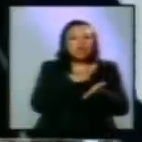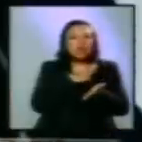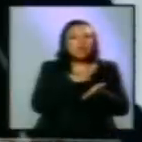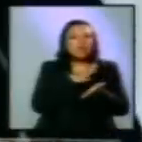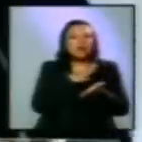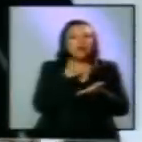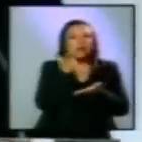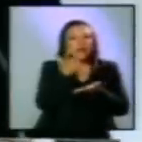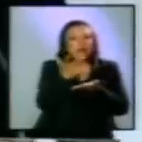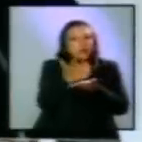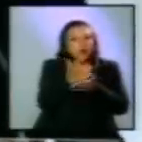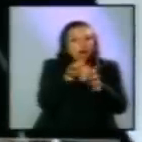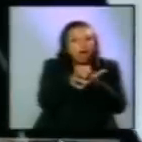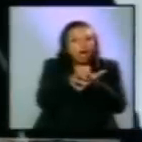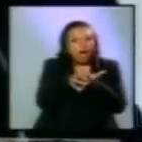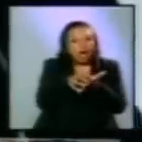ahorrar desde el primer año